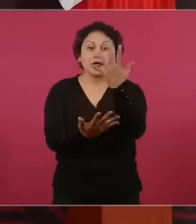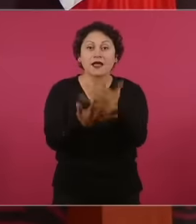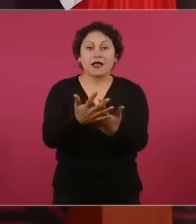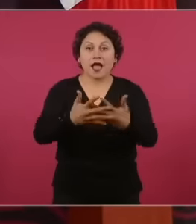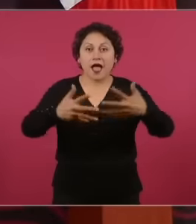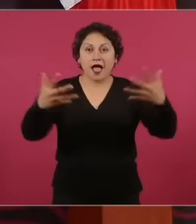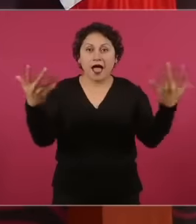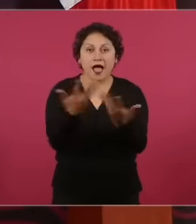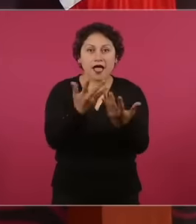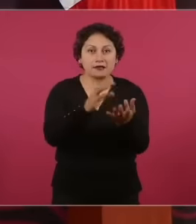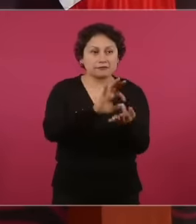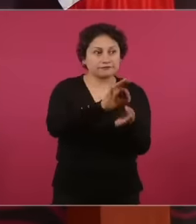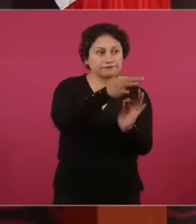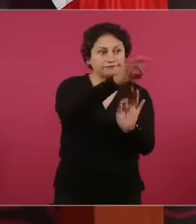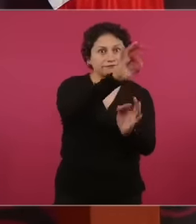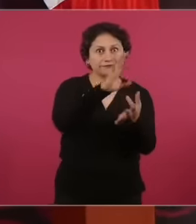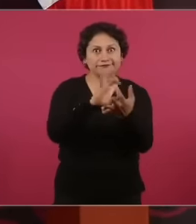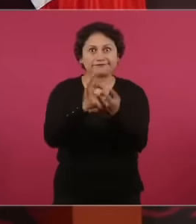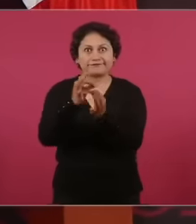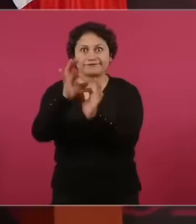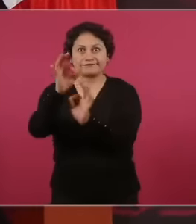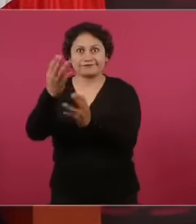Esto que están haciendo.